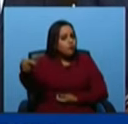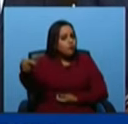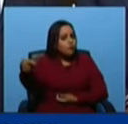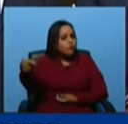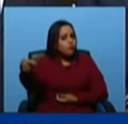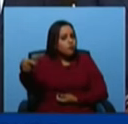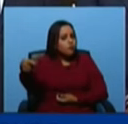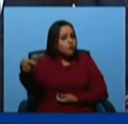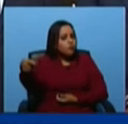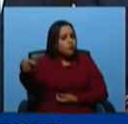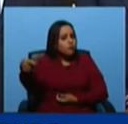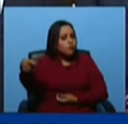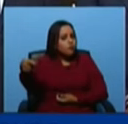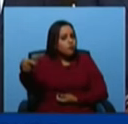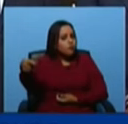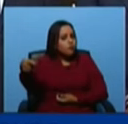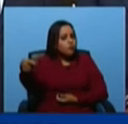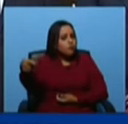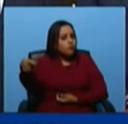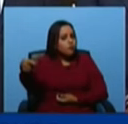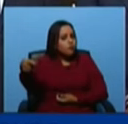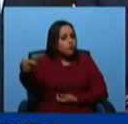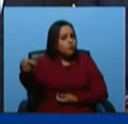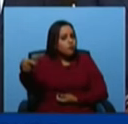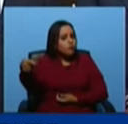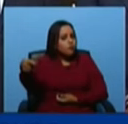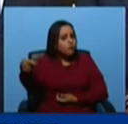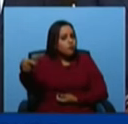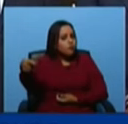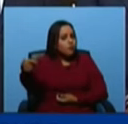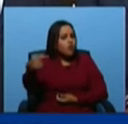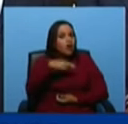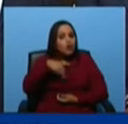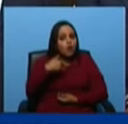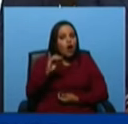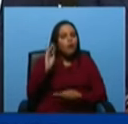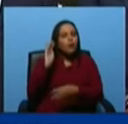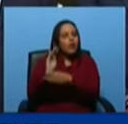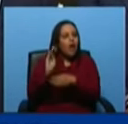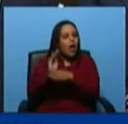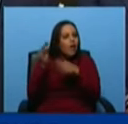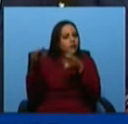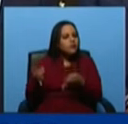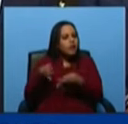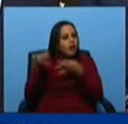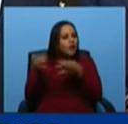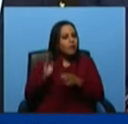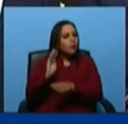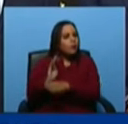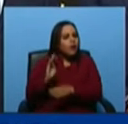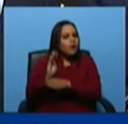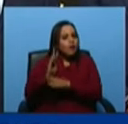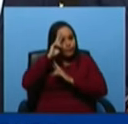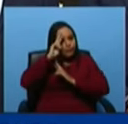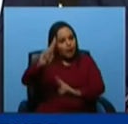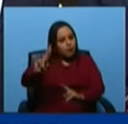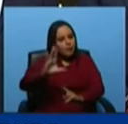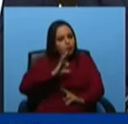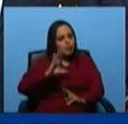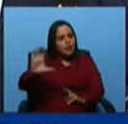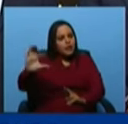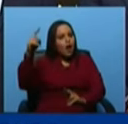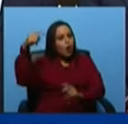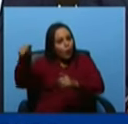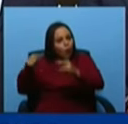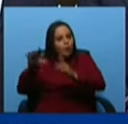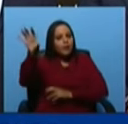cuatro registros de su lenguaje no verbal super interesante practicamos el respeto a la soberanía nacional de los